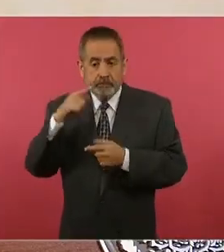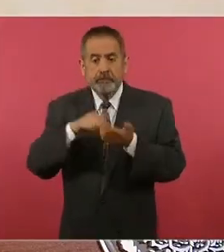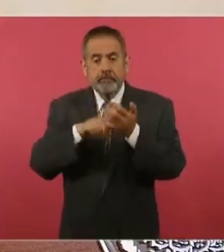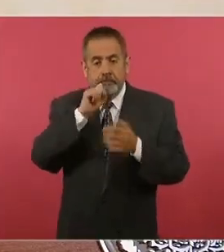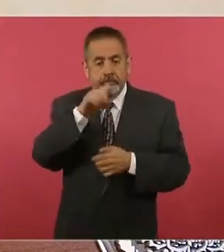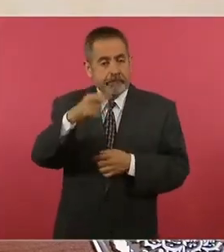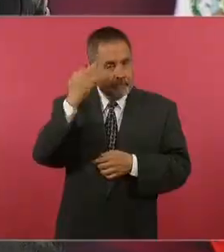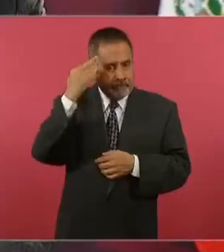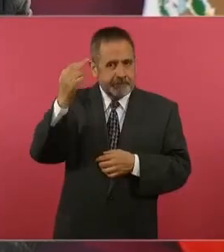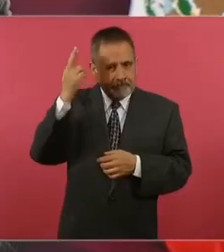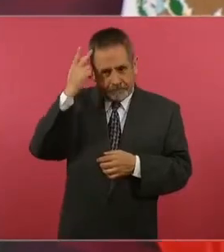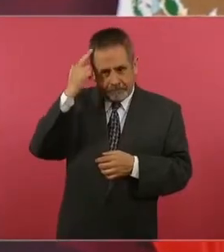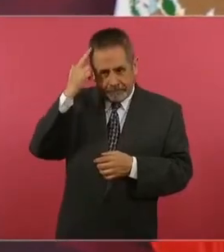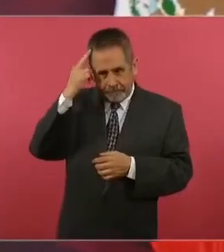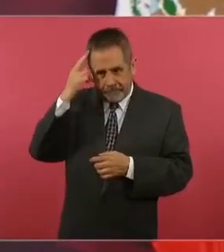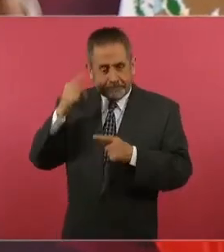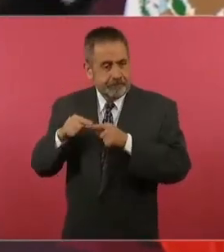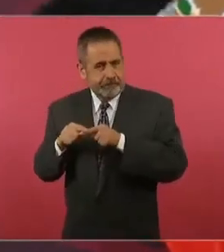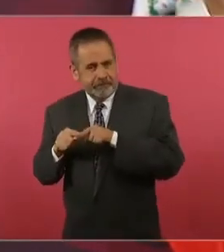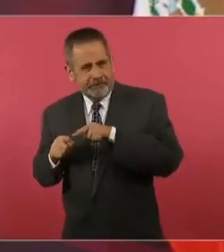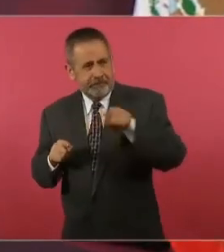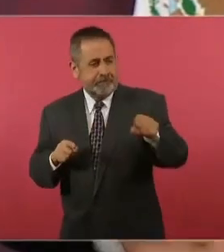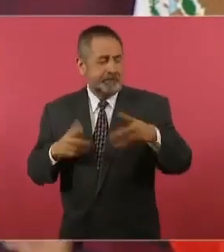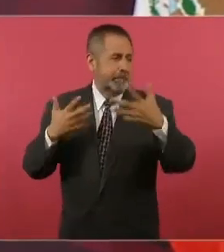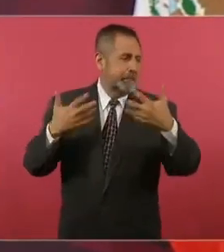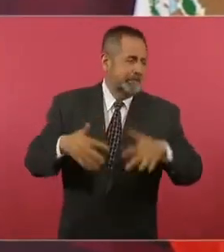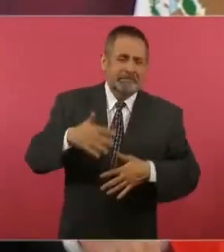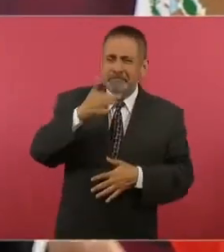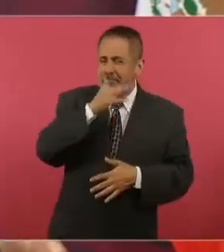de Porfirio Díaz, una fiesta